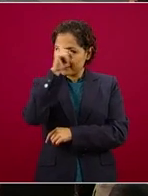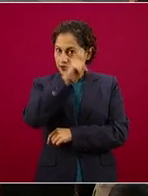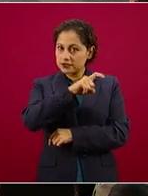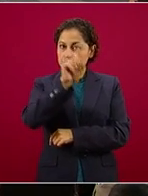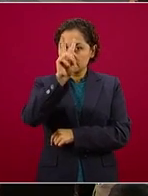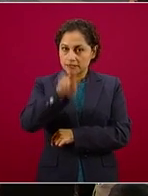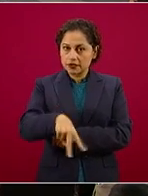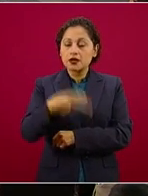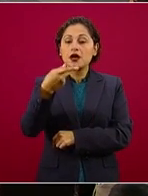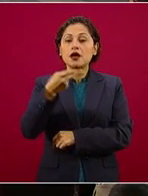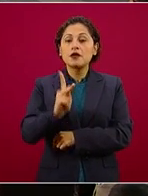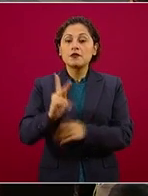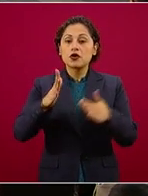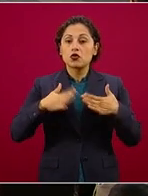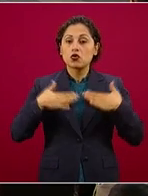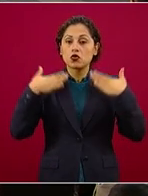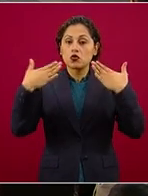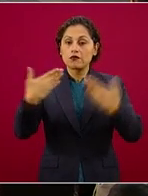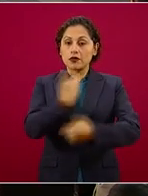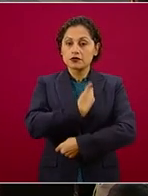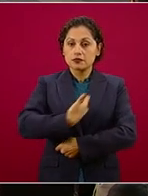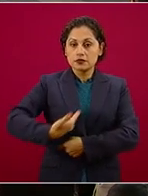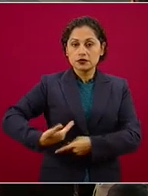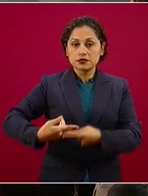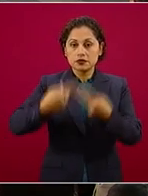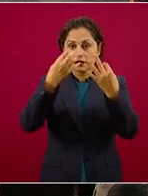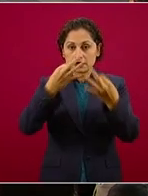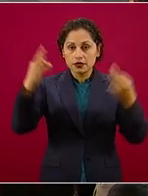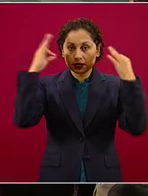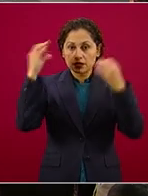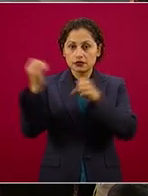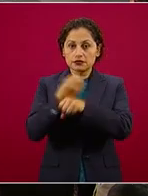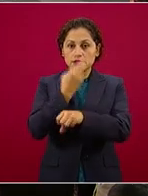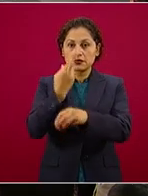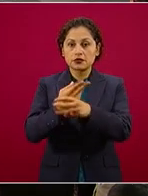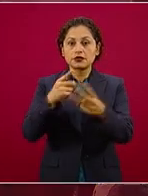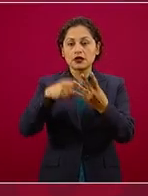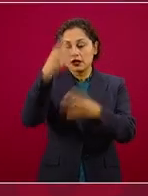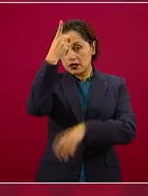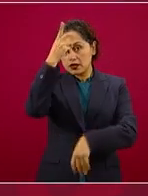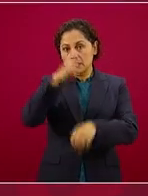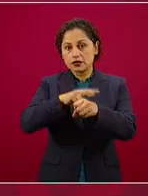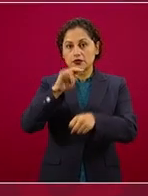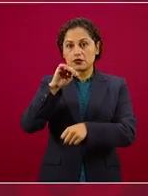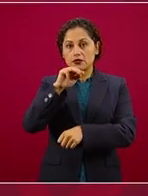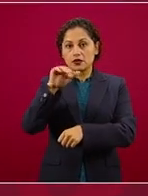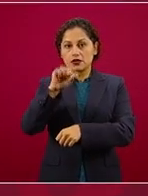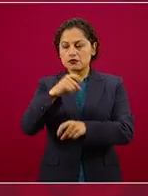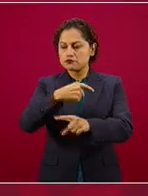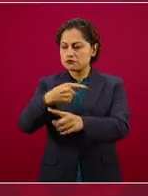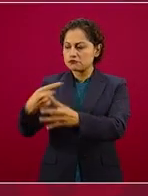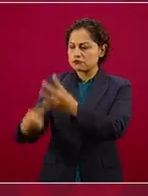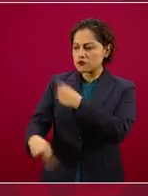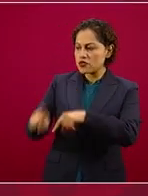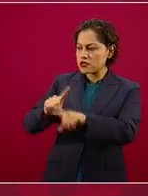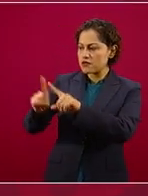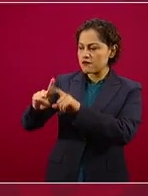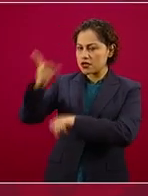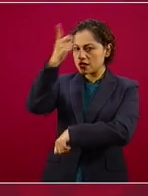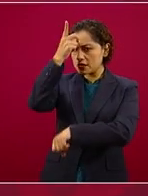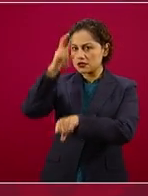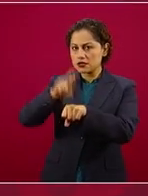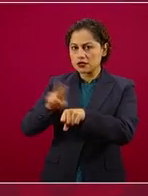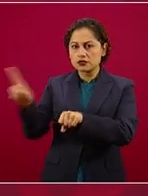del presidente, del canciller, del secretario, del director del IMSS y de todos los directores aquí presentes, ha venido